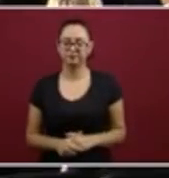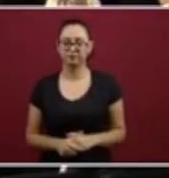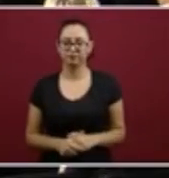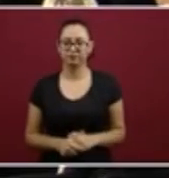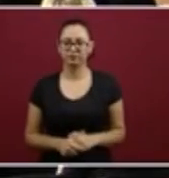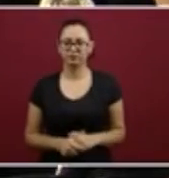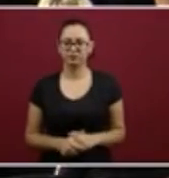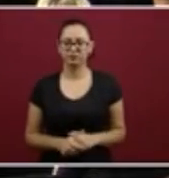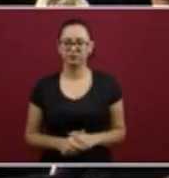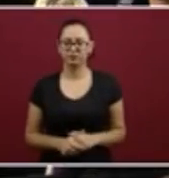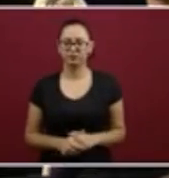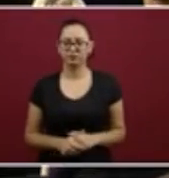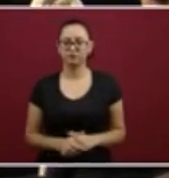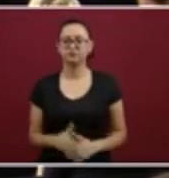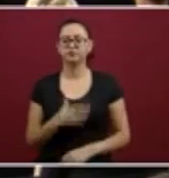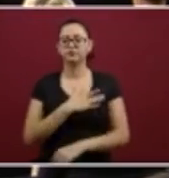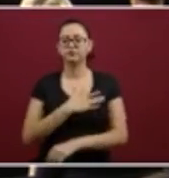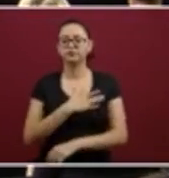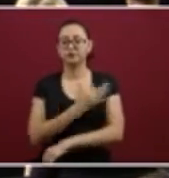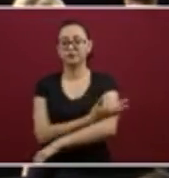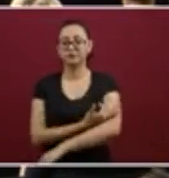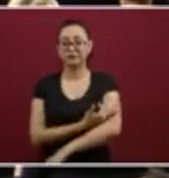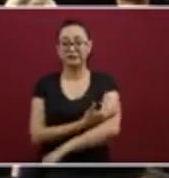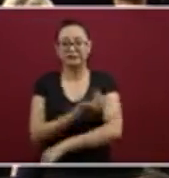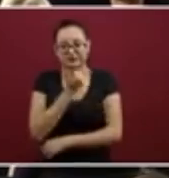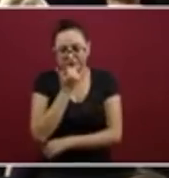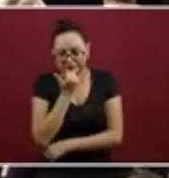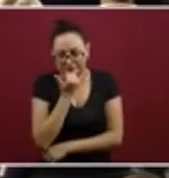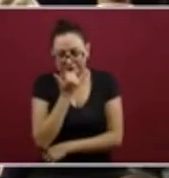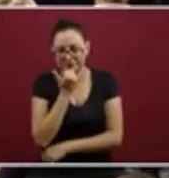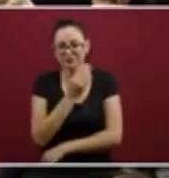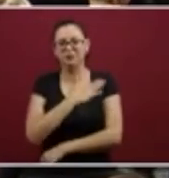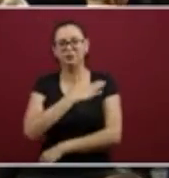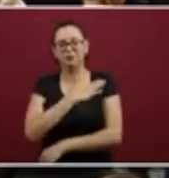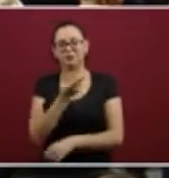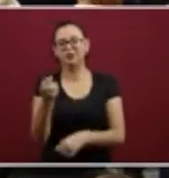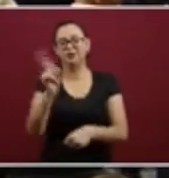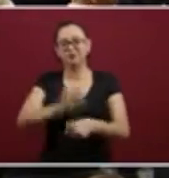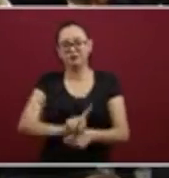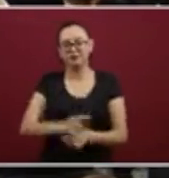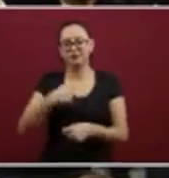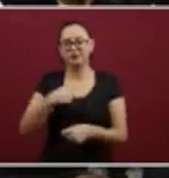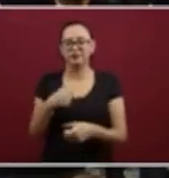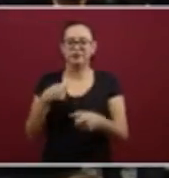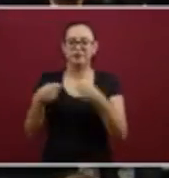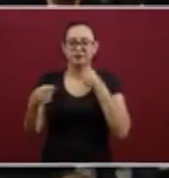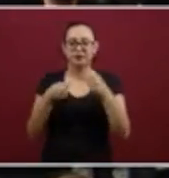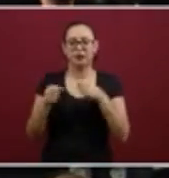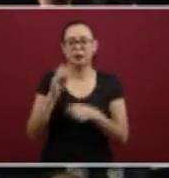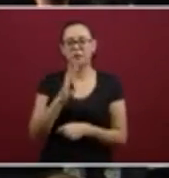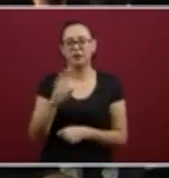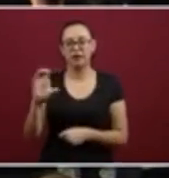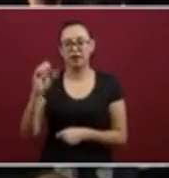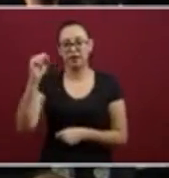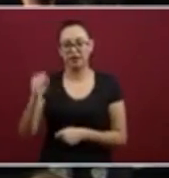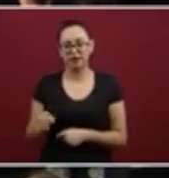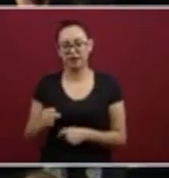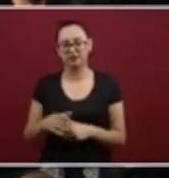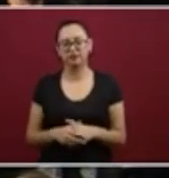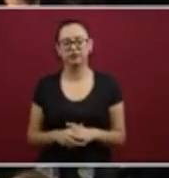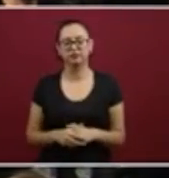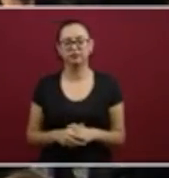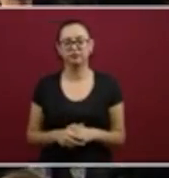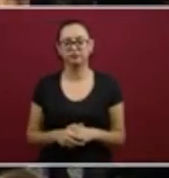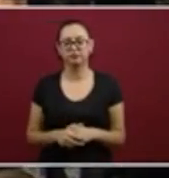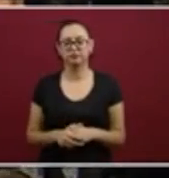¿Sí? Hola, muy buenas tardes, perdón, buenos días. Mi nombre es Julio Omar Gómez, soy periodista de Baja California Sur, del Peninsular Digital y